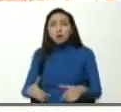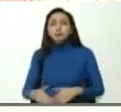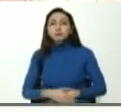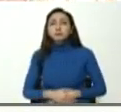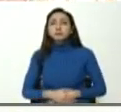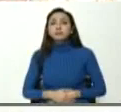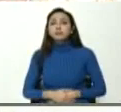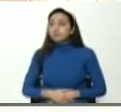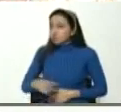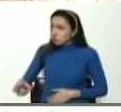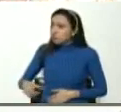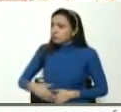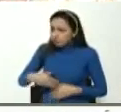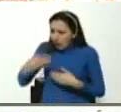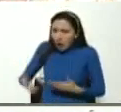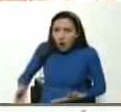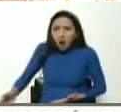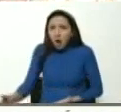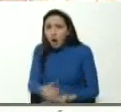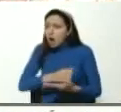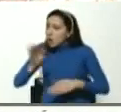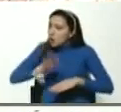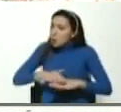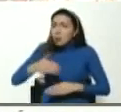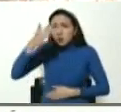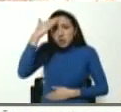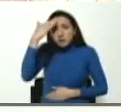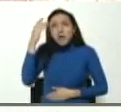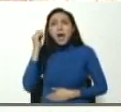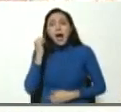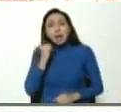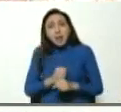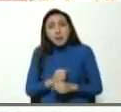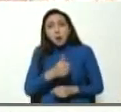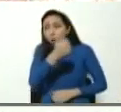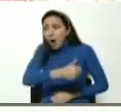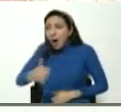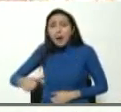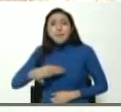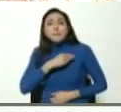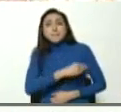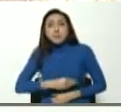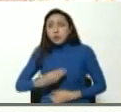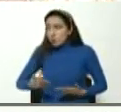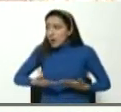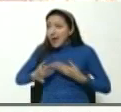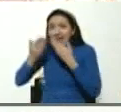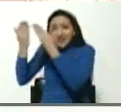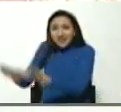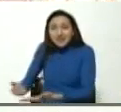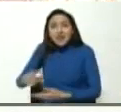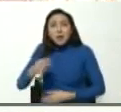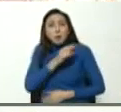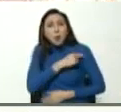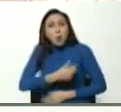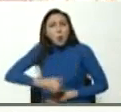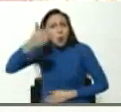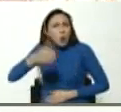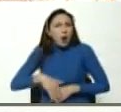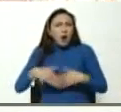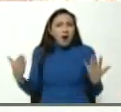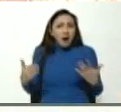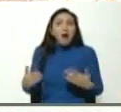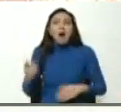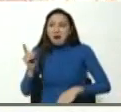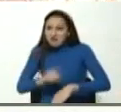agárrate lo porque yo sabía que cada tarea cada misión que se le daba hágase carneiro era cuestión de tiempo para que